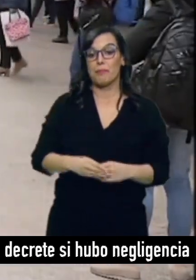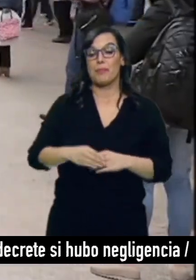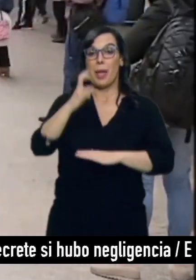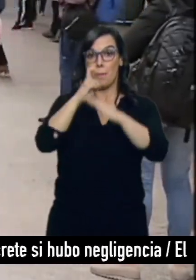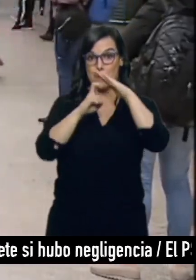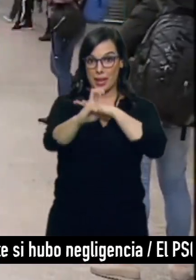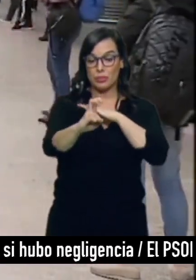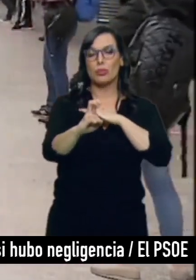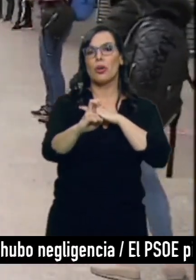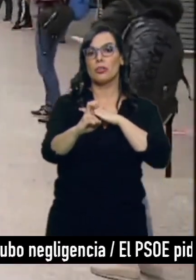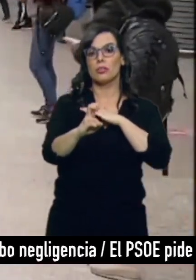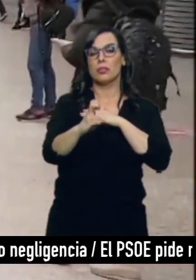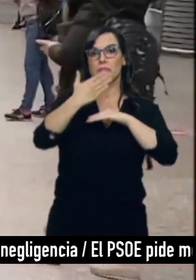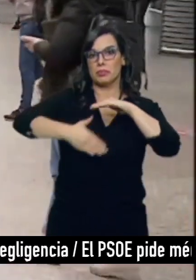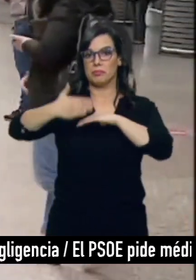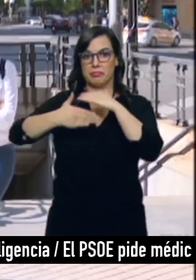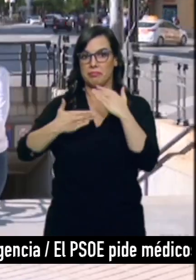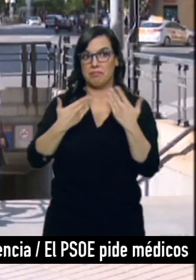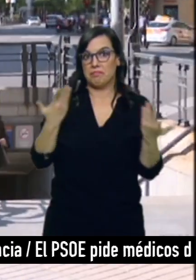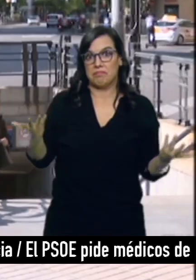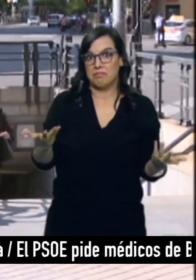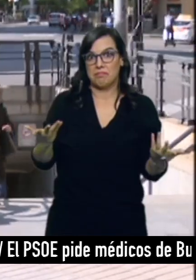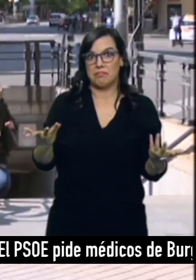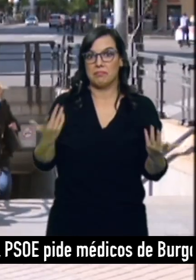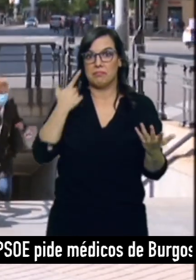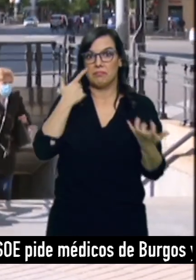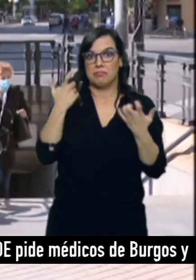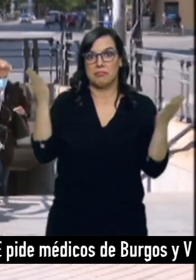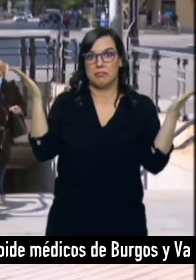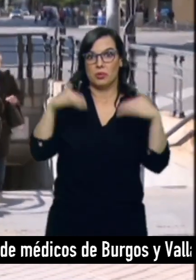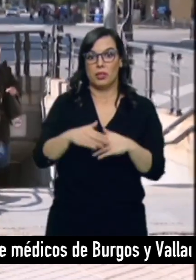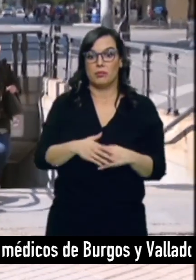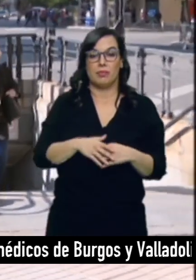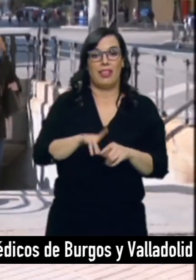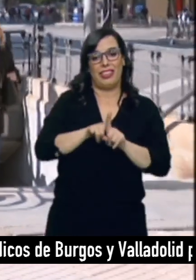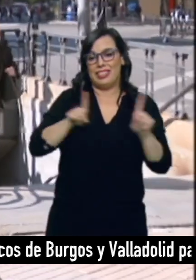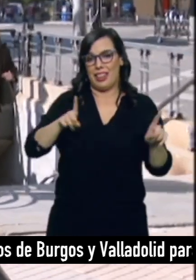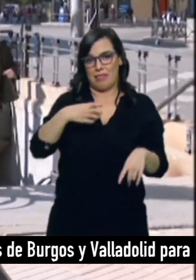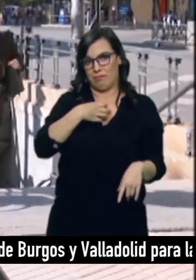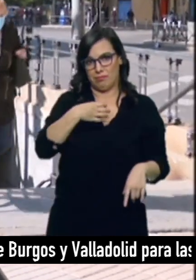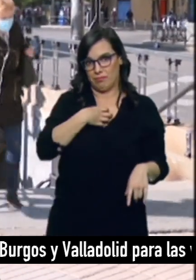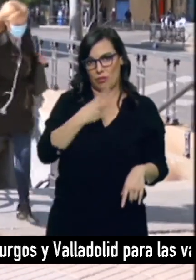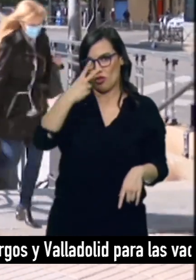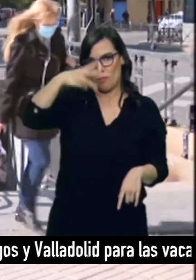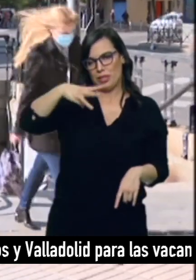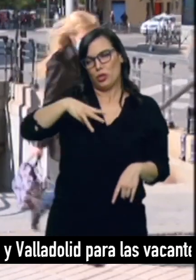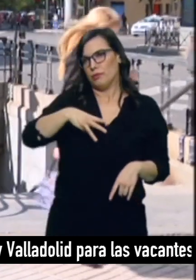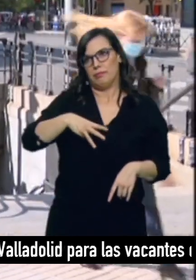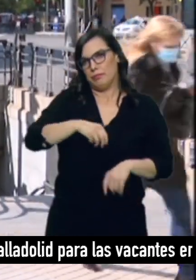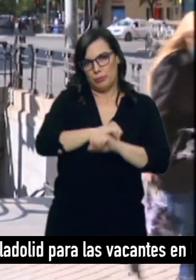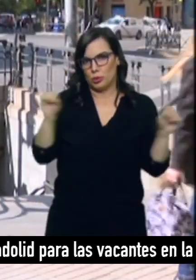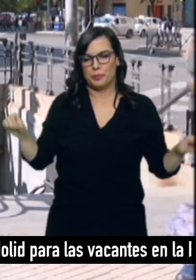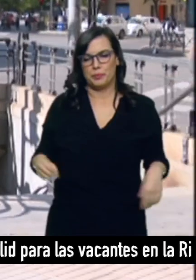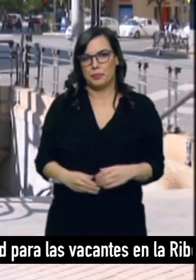Madrid tampoco se han notado las restricciones. No se podía guardar las distancias de 2 metros, no se